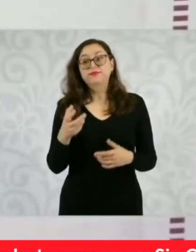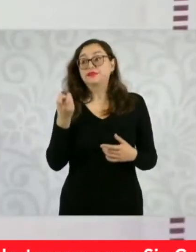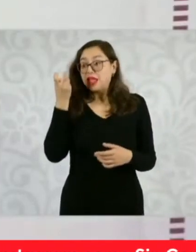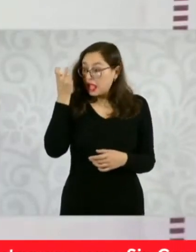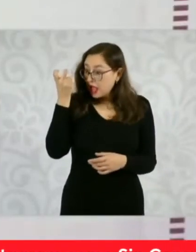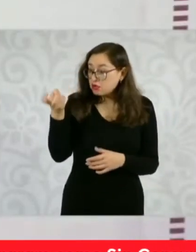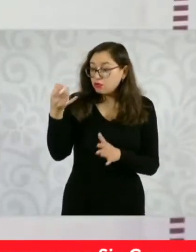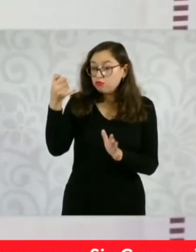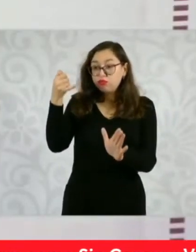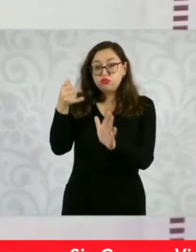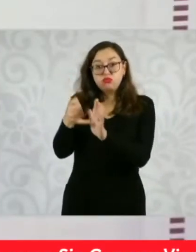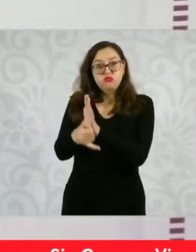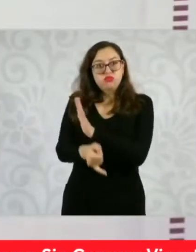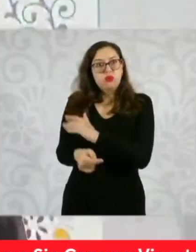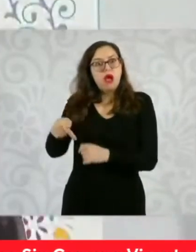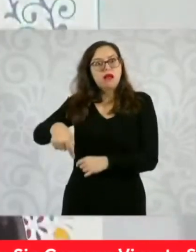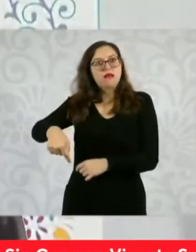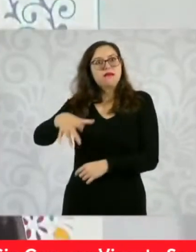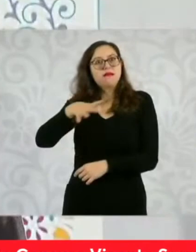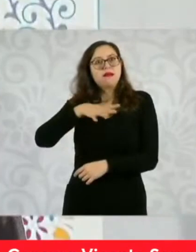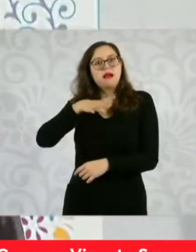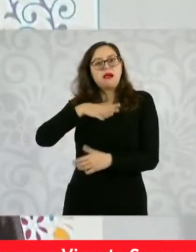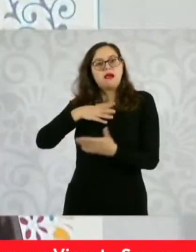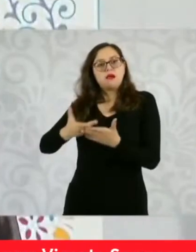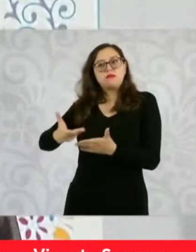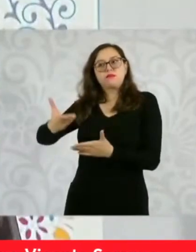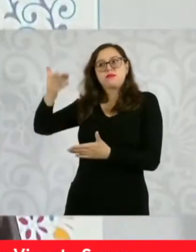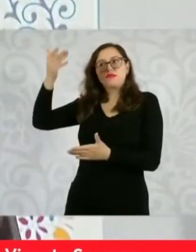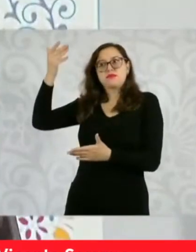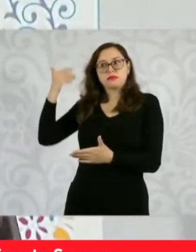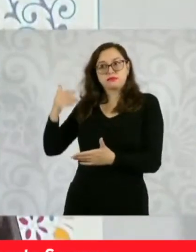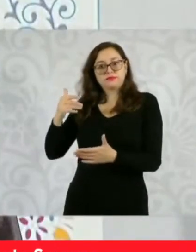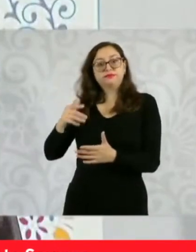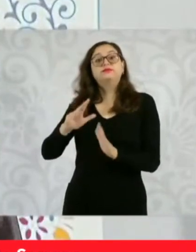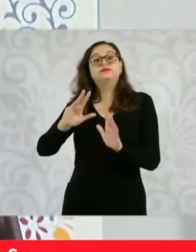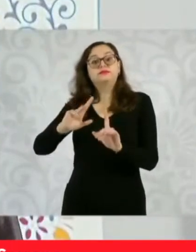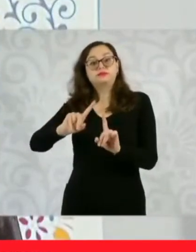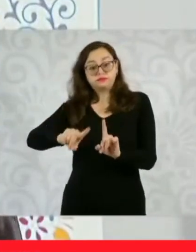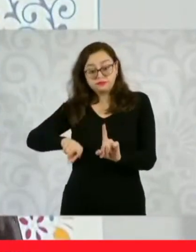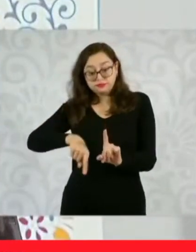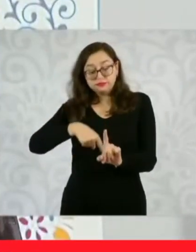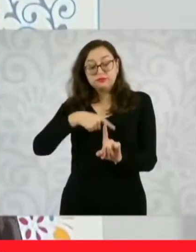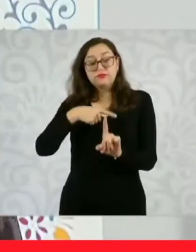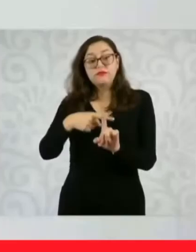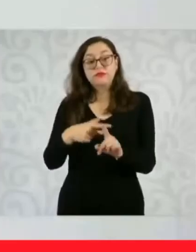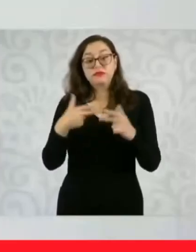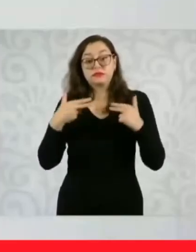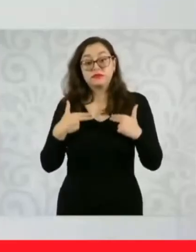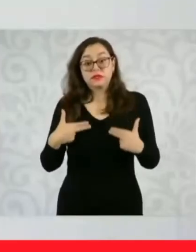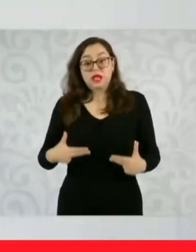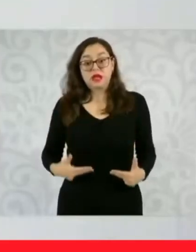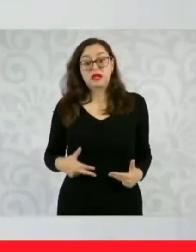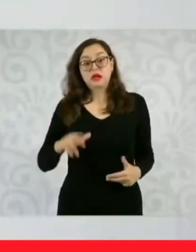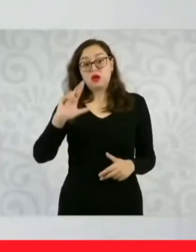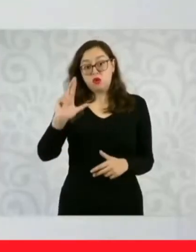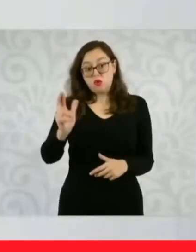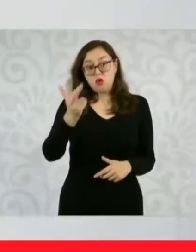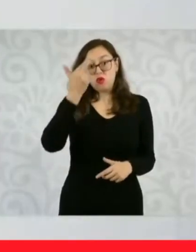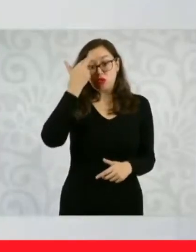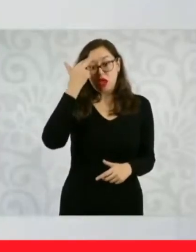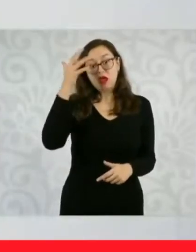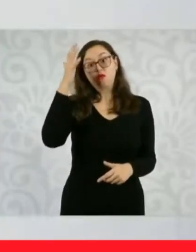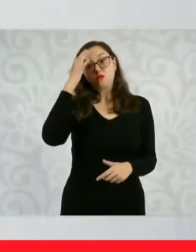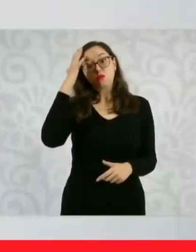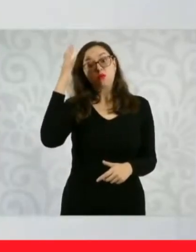ancestrales hay que sumar el humanismo expresado, por ejemplo, por don José María Morelos y Pavón